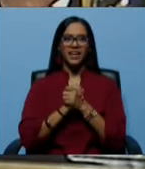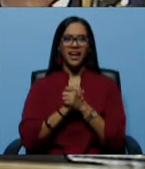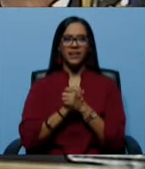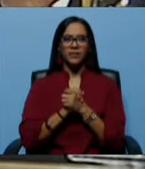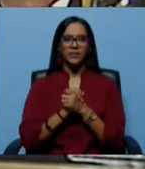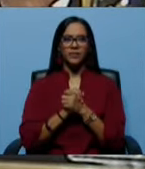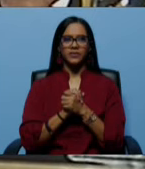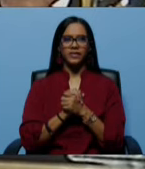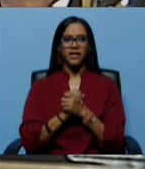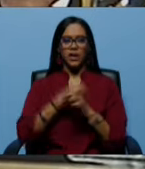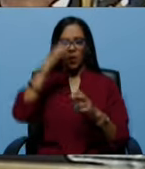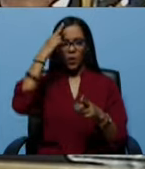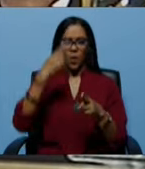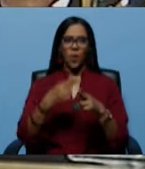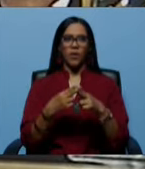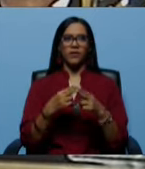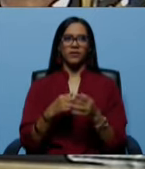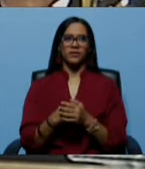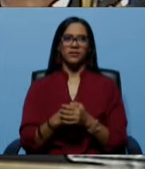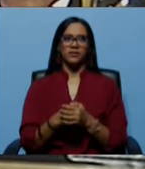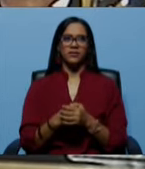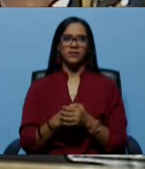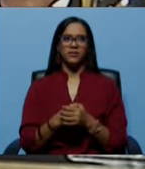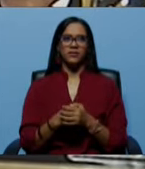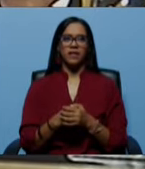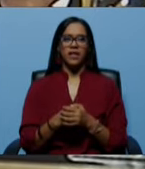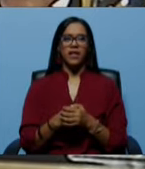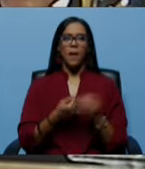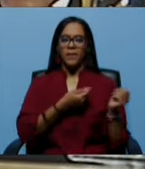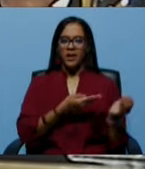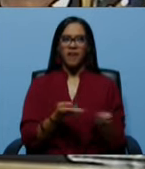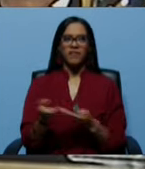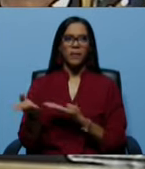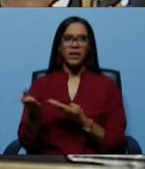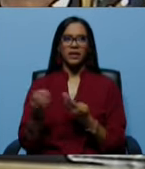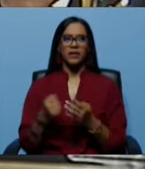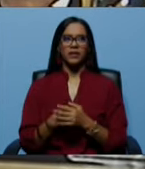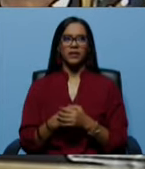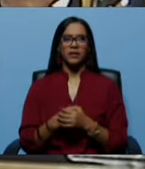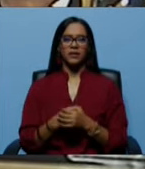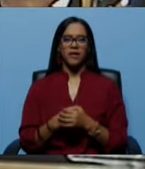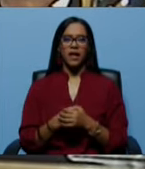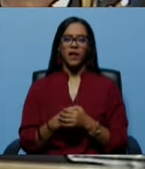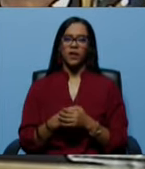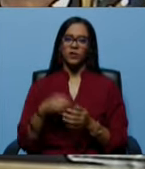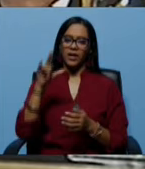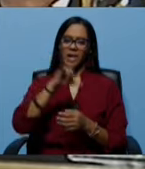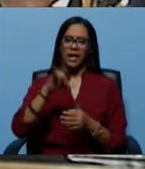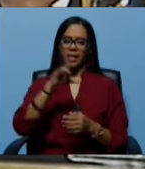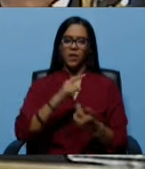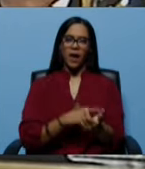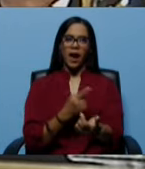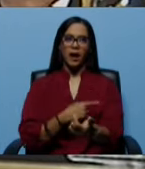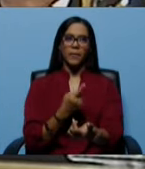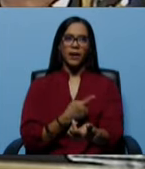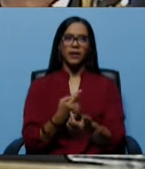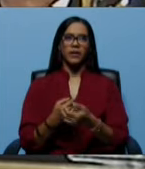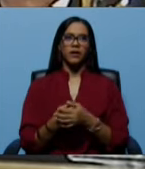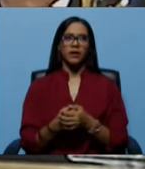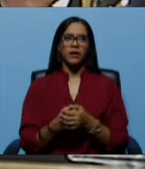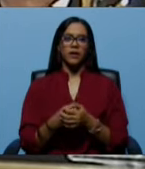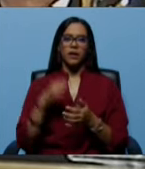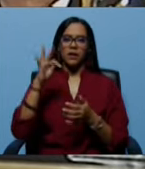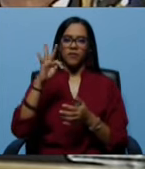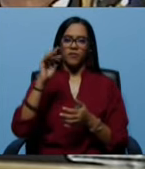que nos honran, todos nos honran, pero le damos la bienvenida al querido hermano excelentísimo